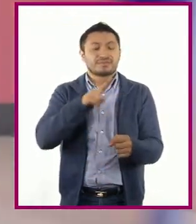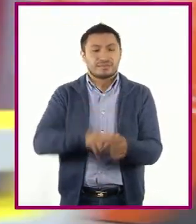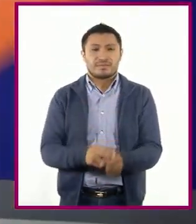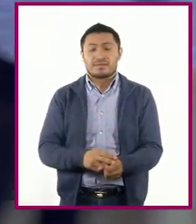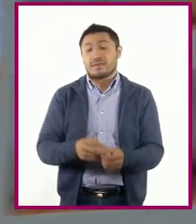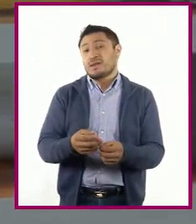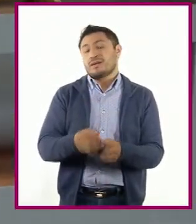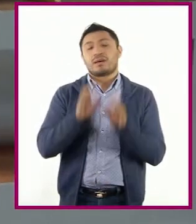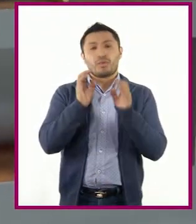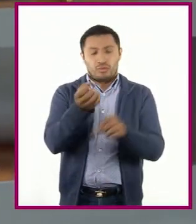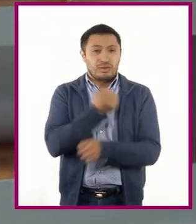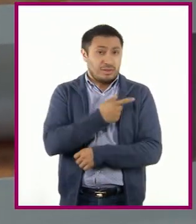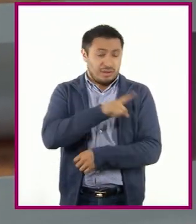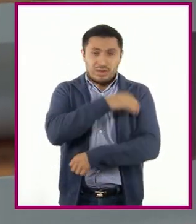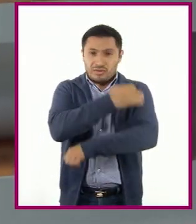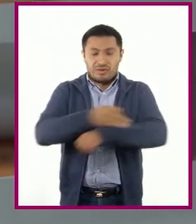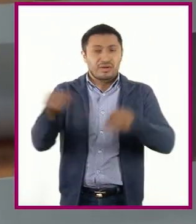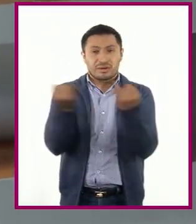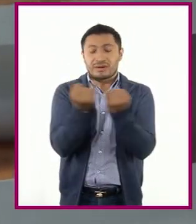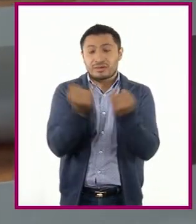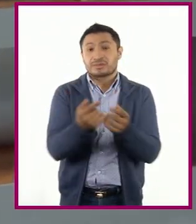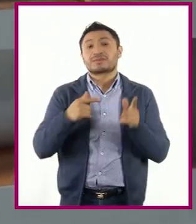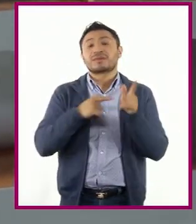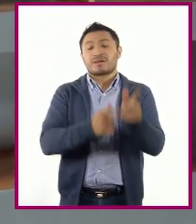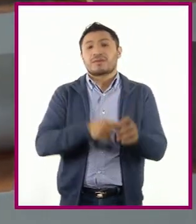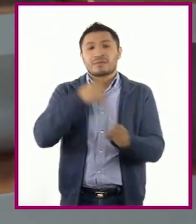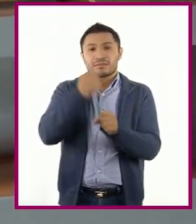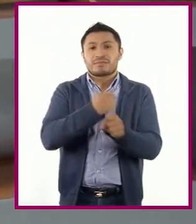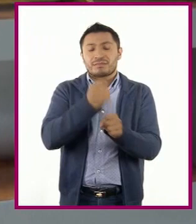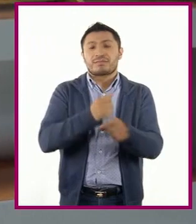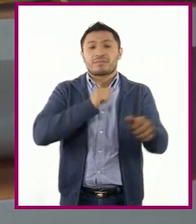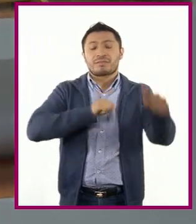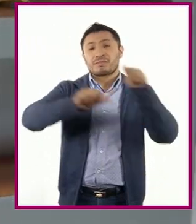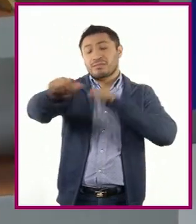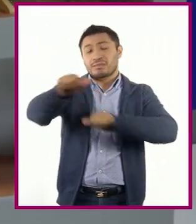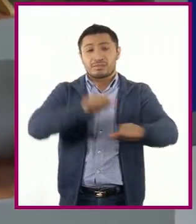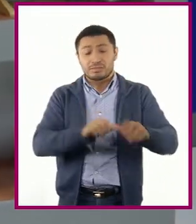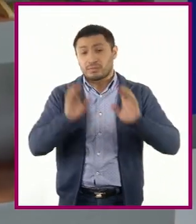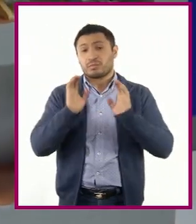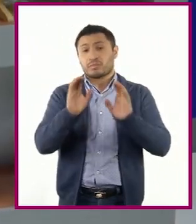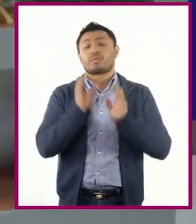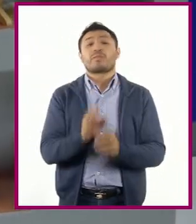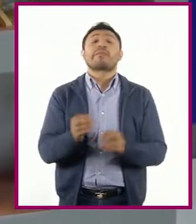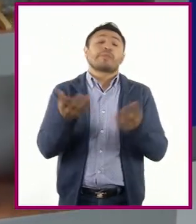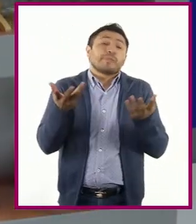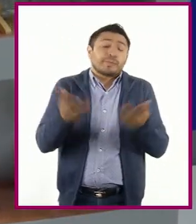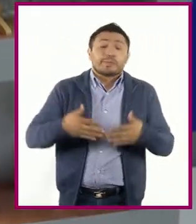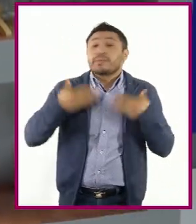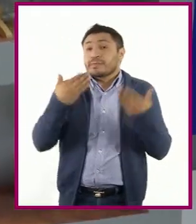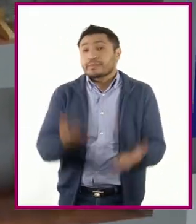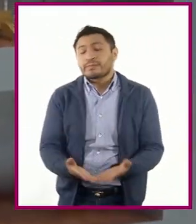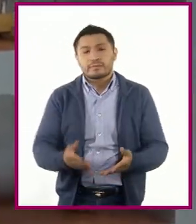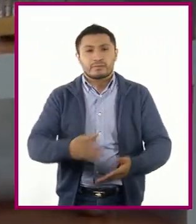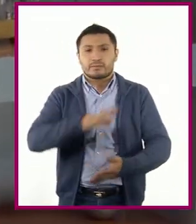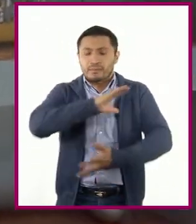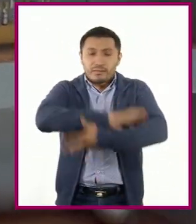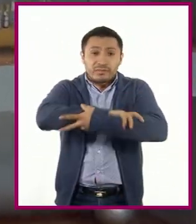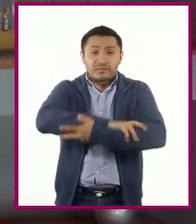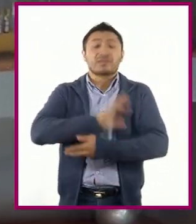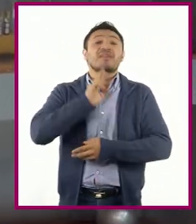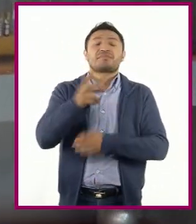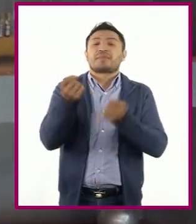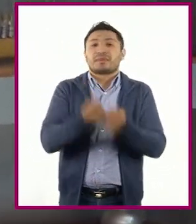familiares. Sigamos practicando la empatía, la solidaridad y la confianza para consolidar una sociedad más